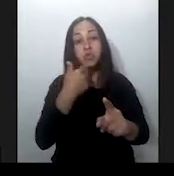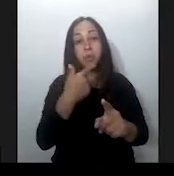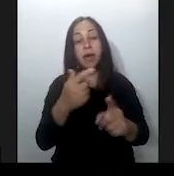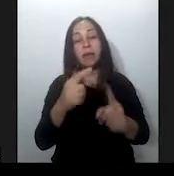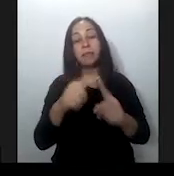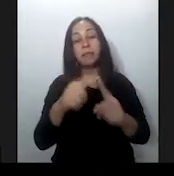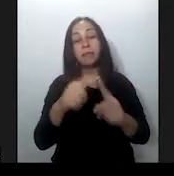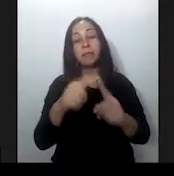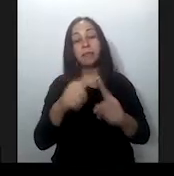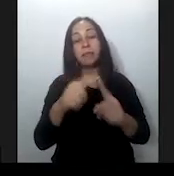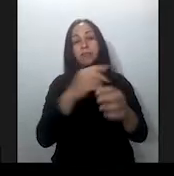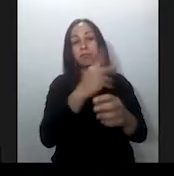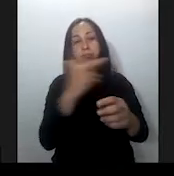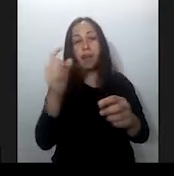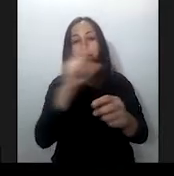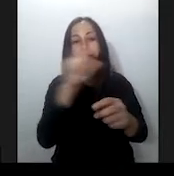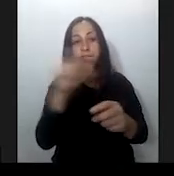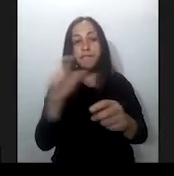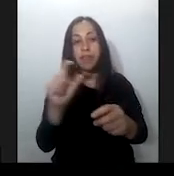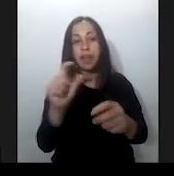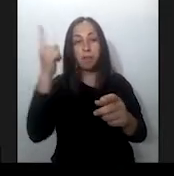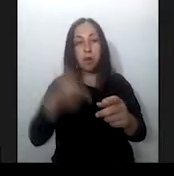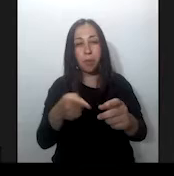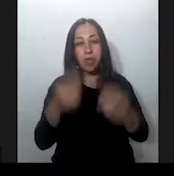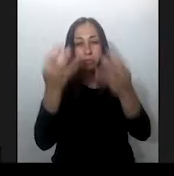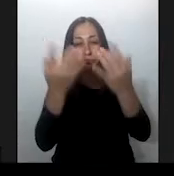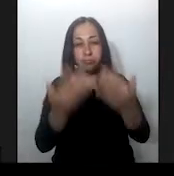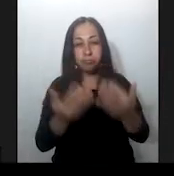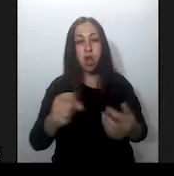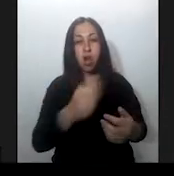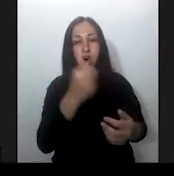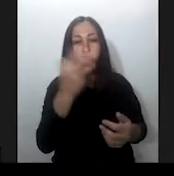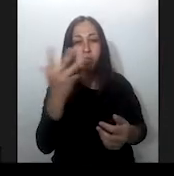una cantidad de filas, calcular los promedios, realizar conteos, bien.